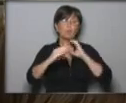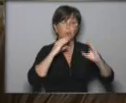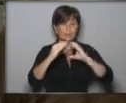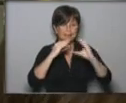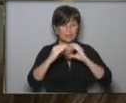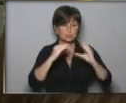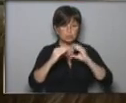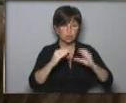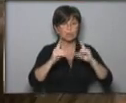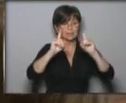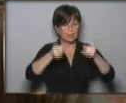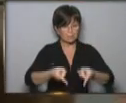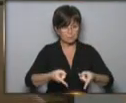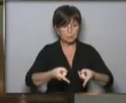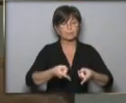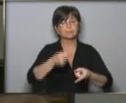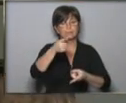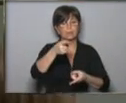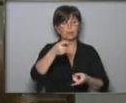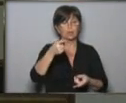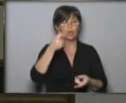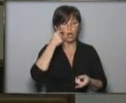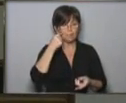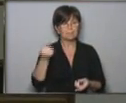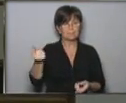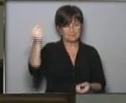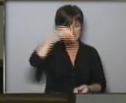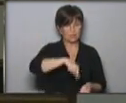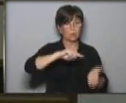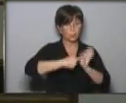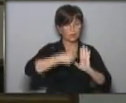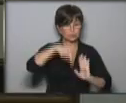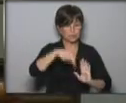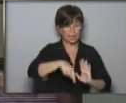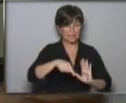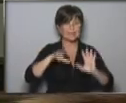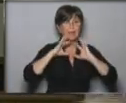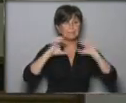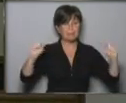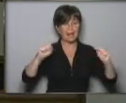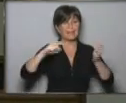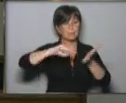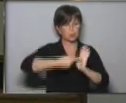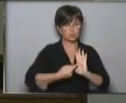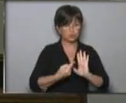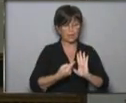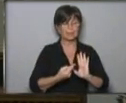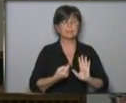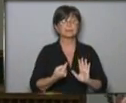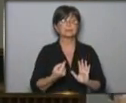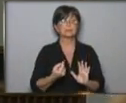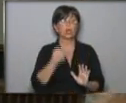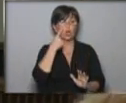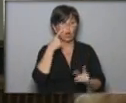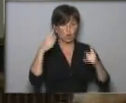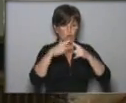Vaticano. Monseñor Celli estuvo en la nunciatura, en la embajada de la Santa Sede en Buenos Aires